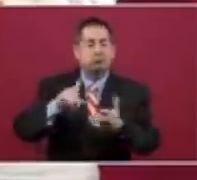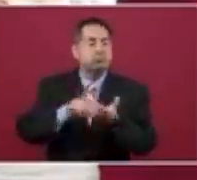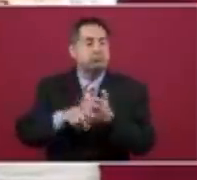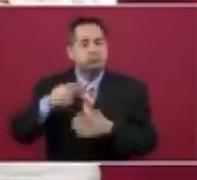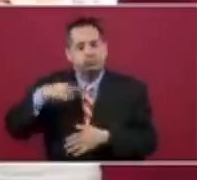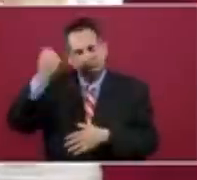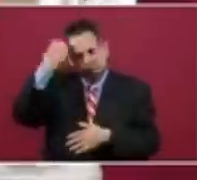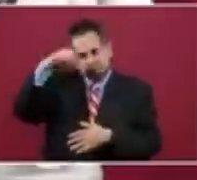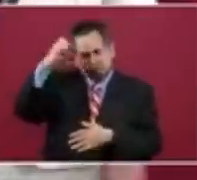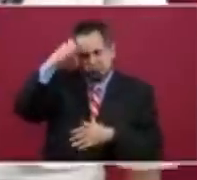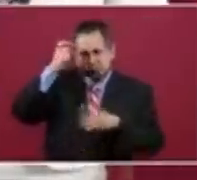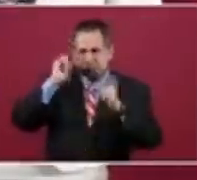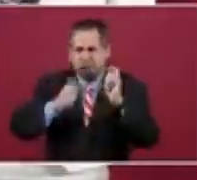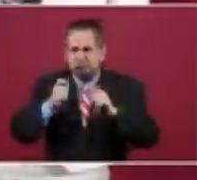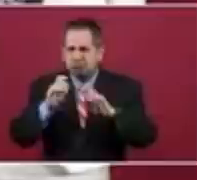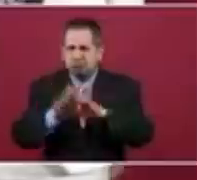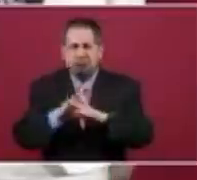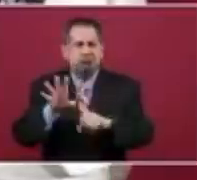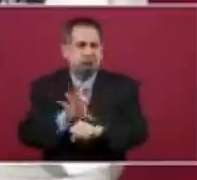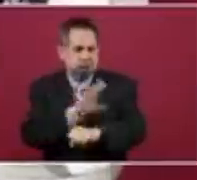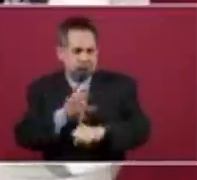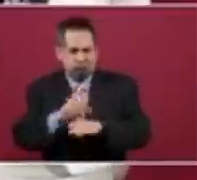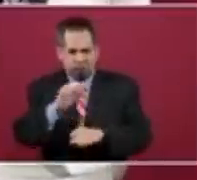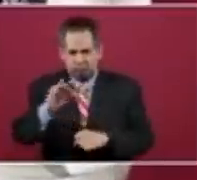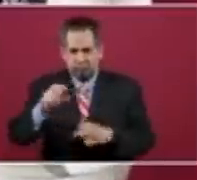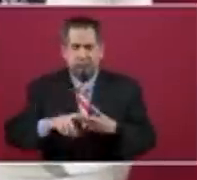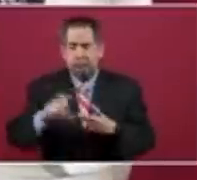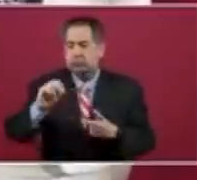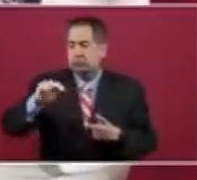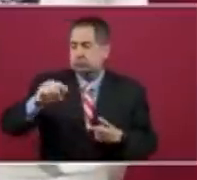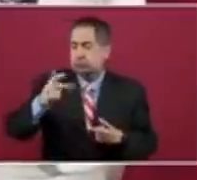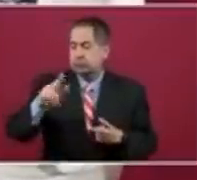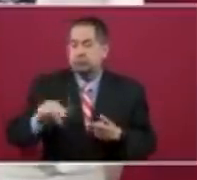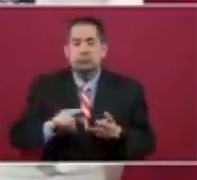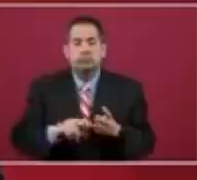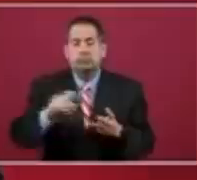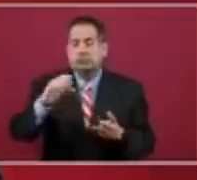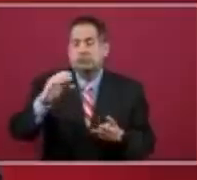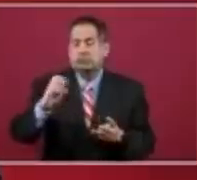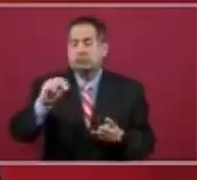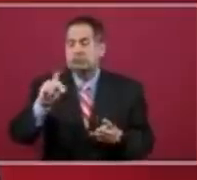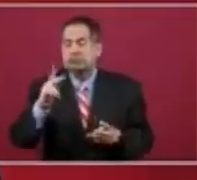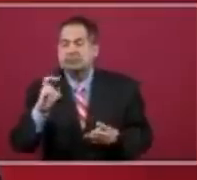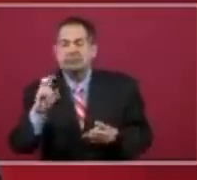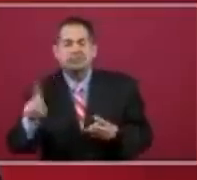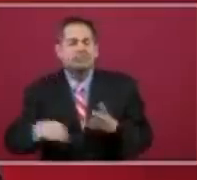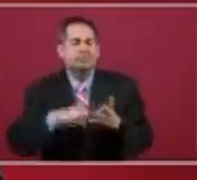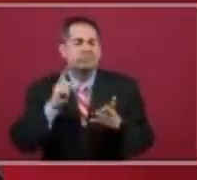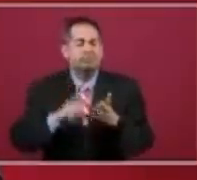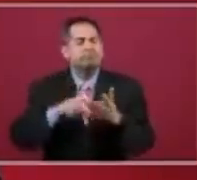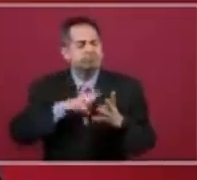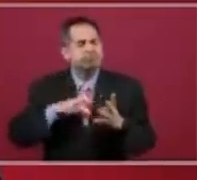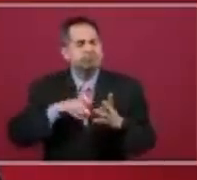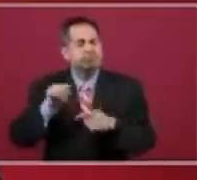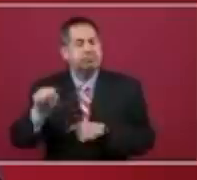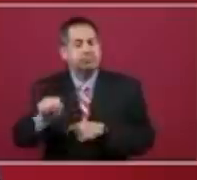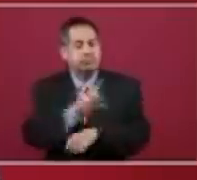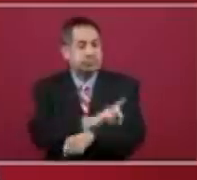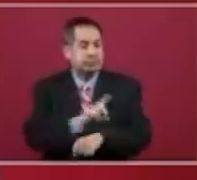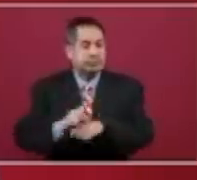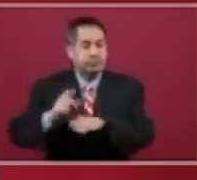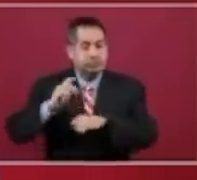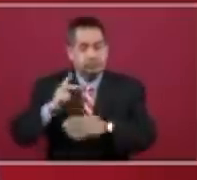expertos técnicos de Comisión Federal de Electricidad, de Conagua, de SADER, de SENAPRED, desde luego la presencia del delegado de